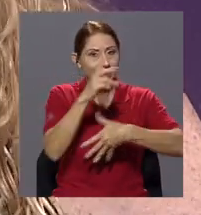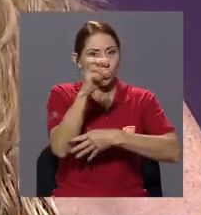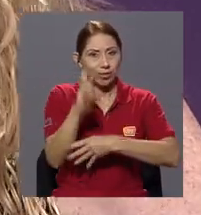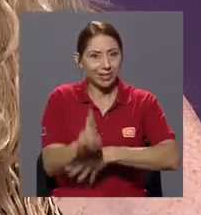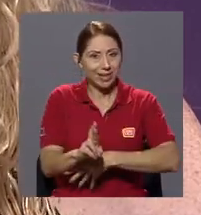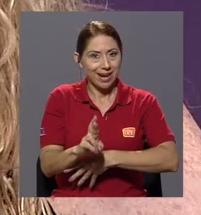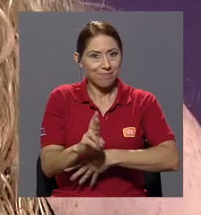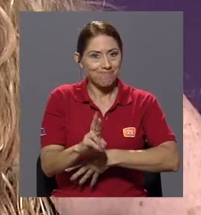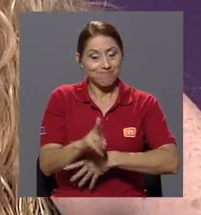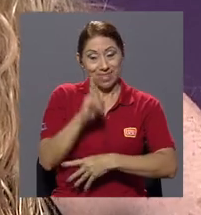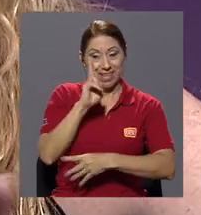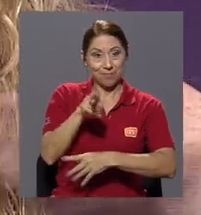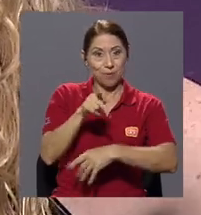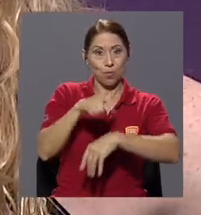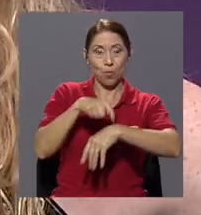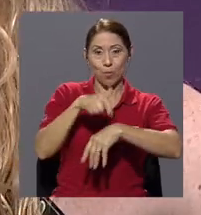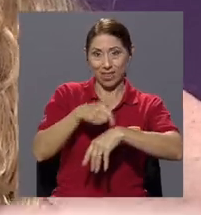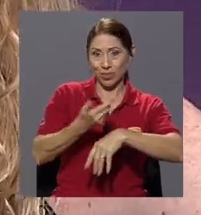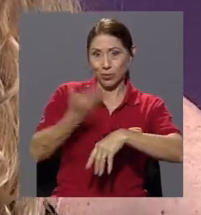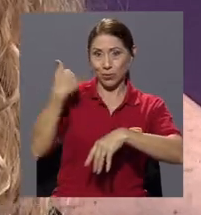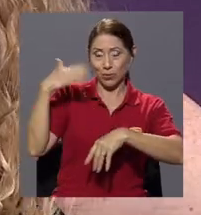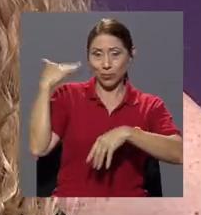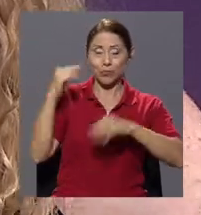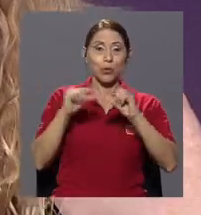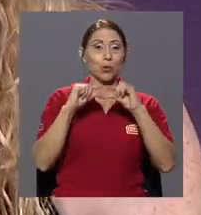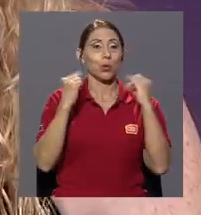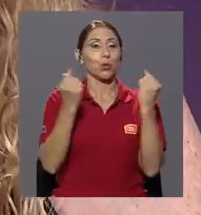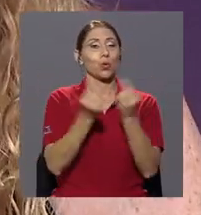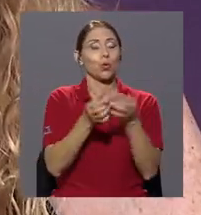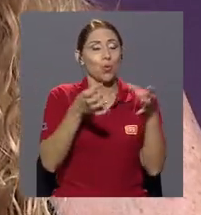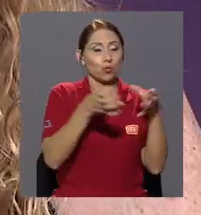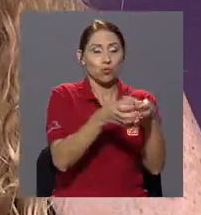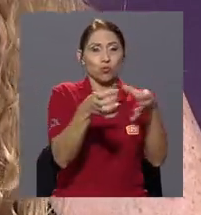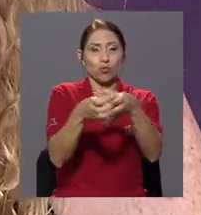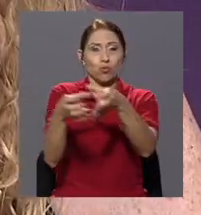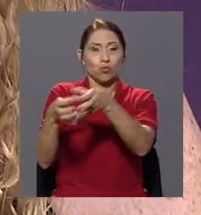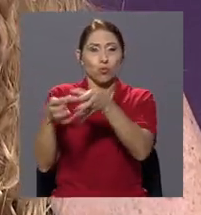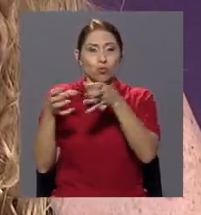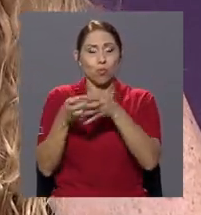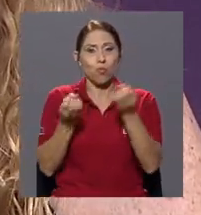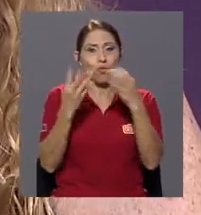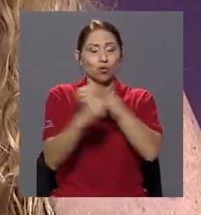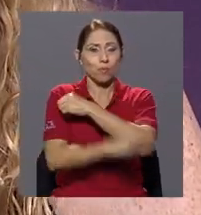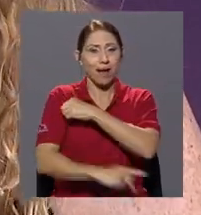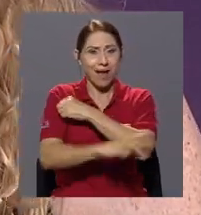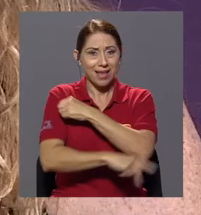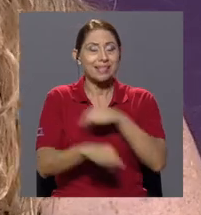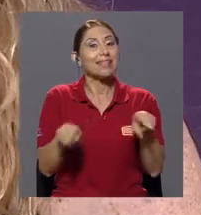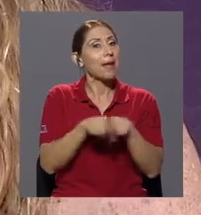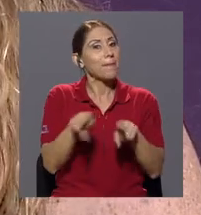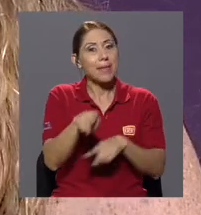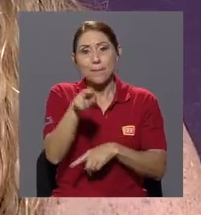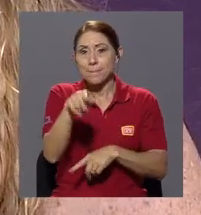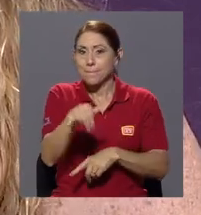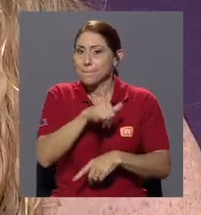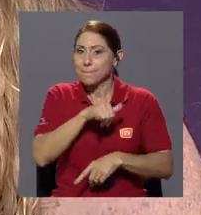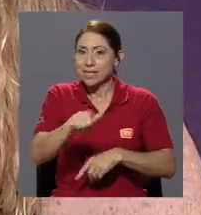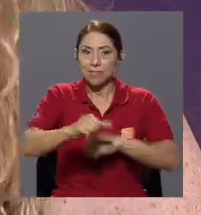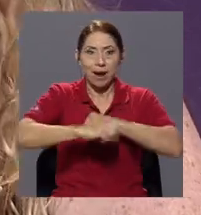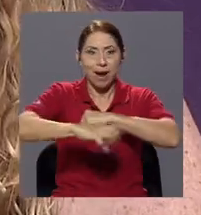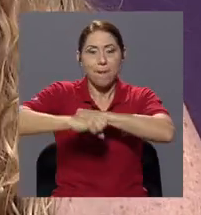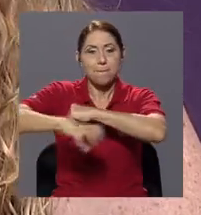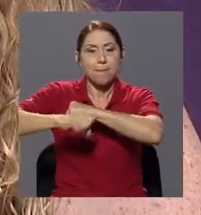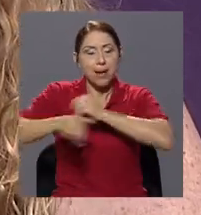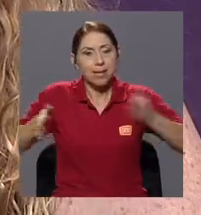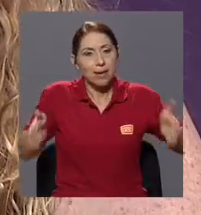verdad fue el mismo momento que grupos organistas en muchos países lanzó esa misma campaña cultural